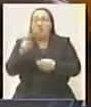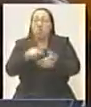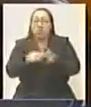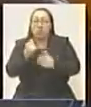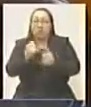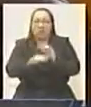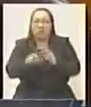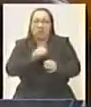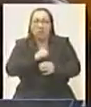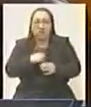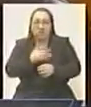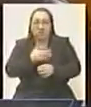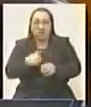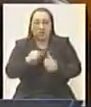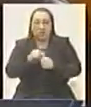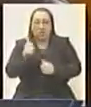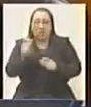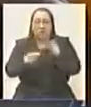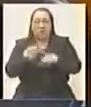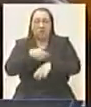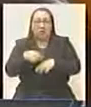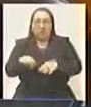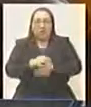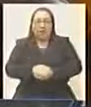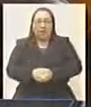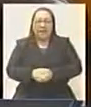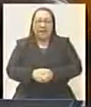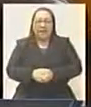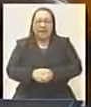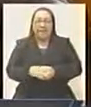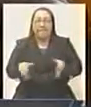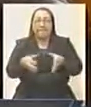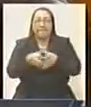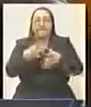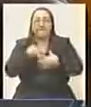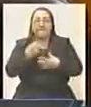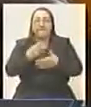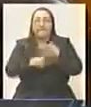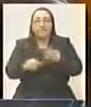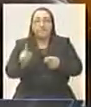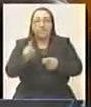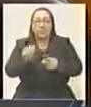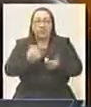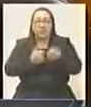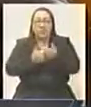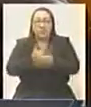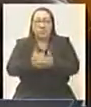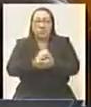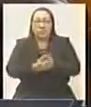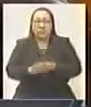eso termino, señor presidente, respecto a otros profesionales del sector salud que están en desventaja